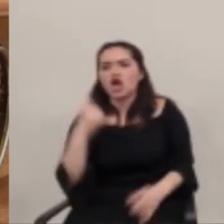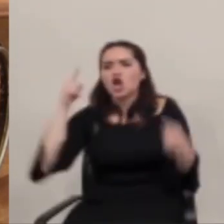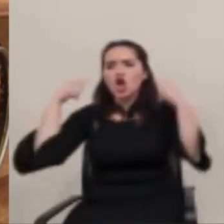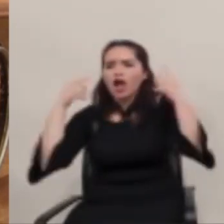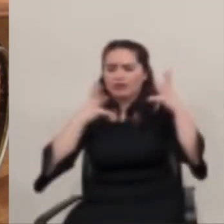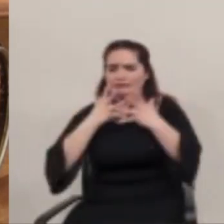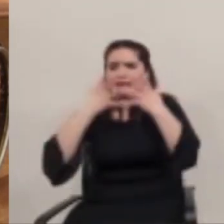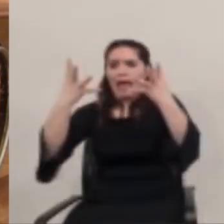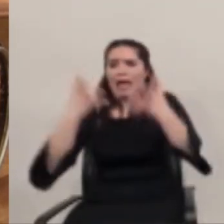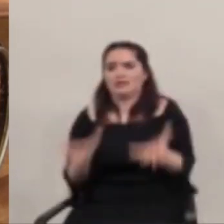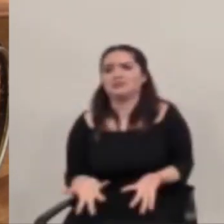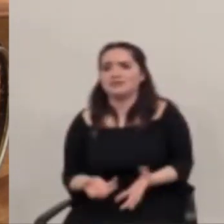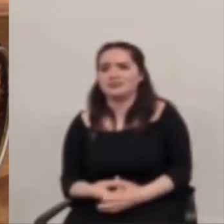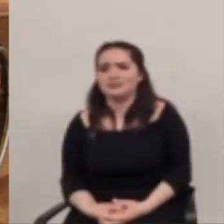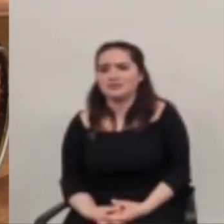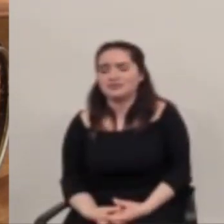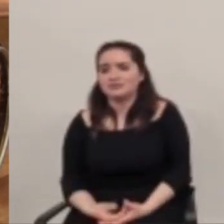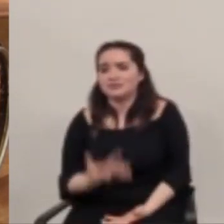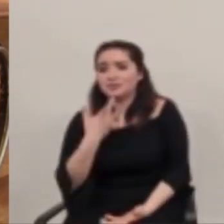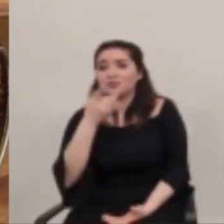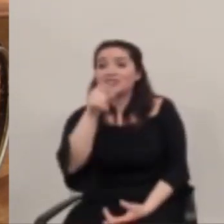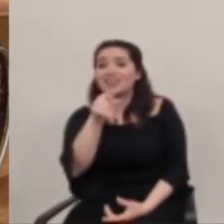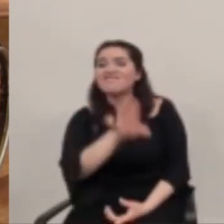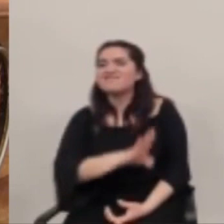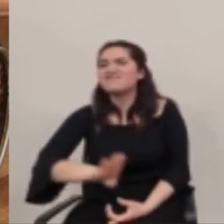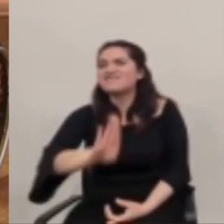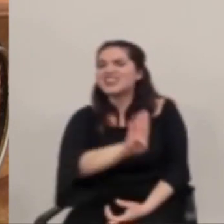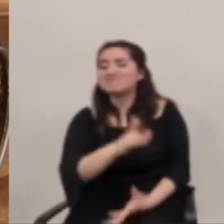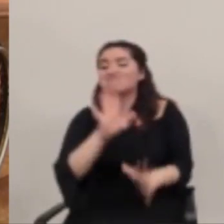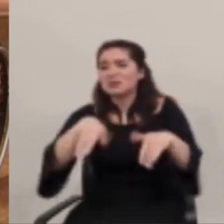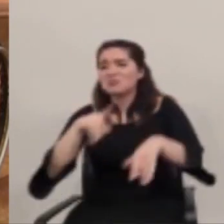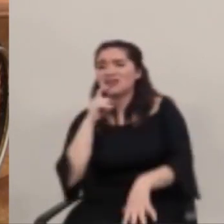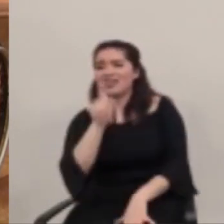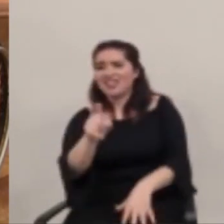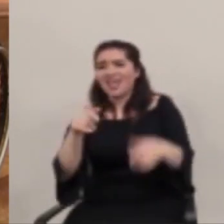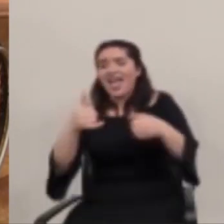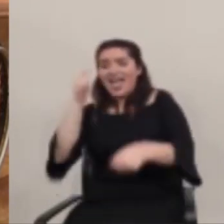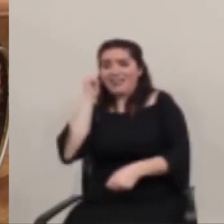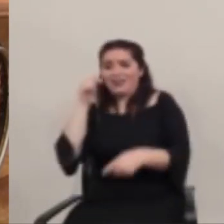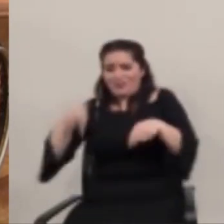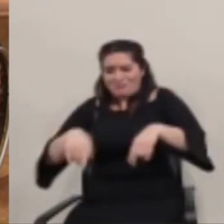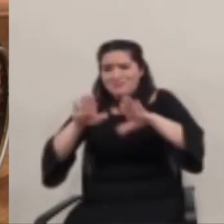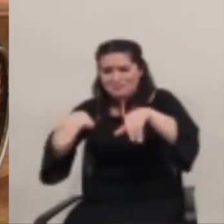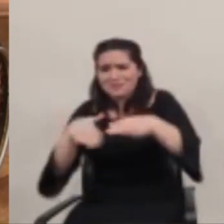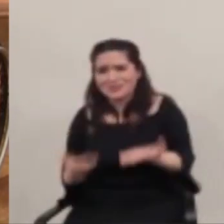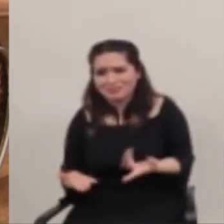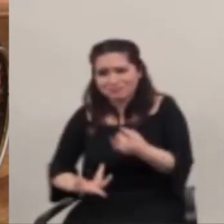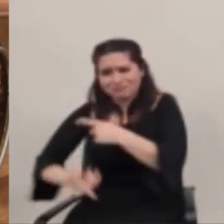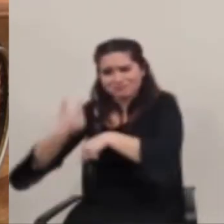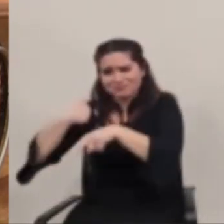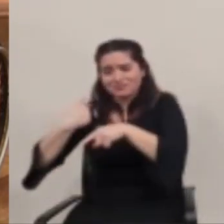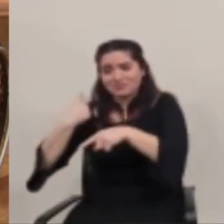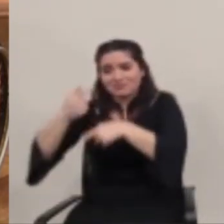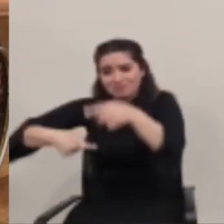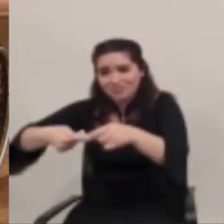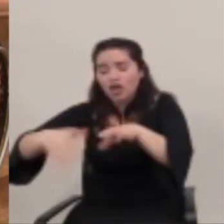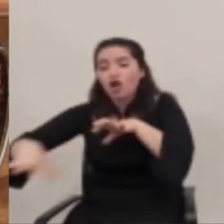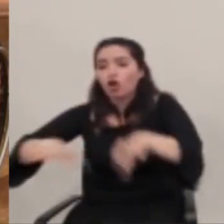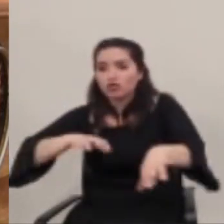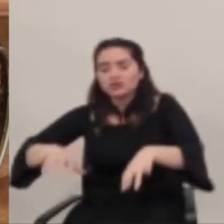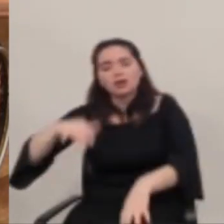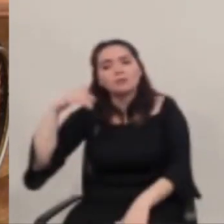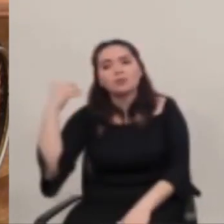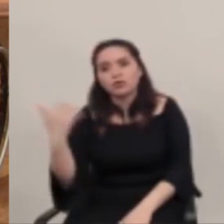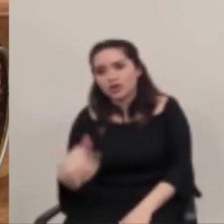les dijeron en su minuto. Entonces, básicamente las mismas críticas de ayer, hoy día. Por eso digo, ¿qué cosas hay todavía importantes y